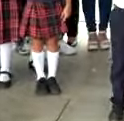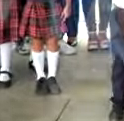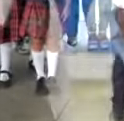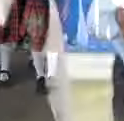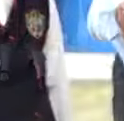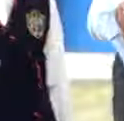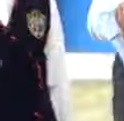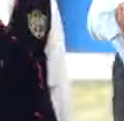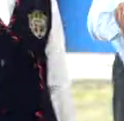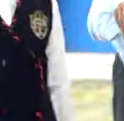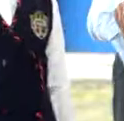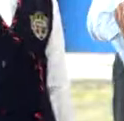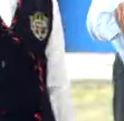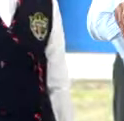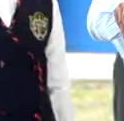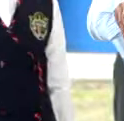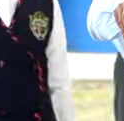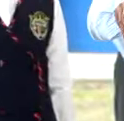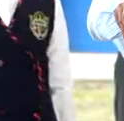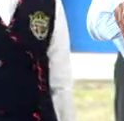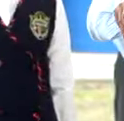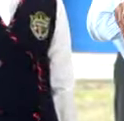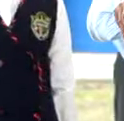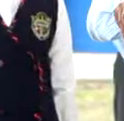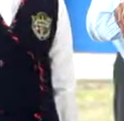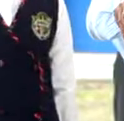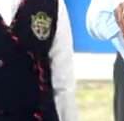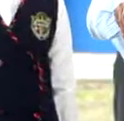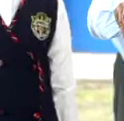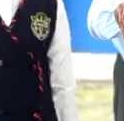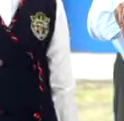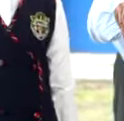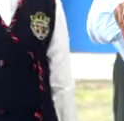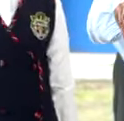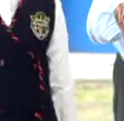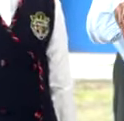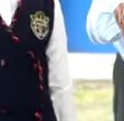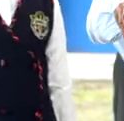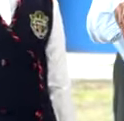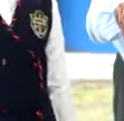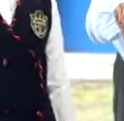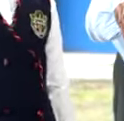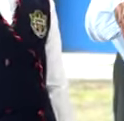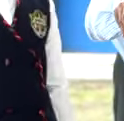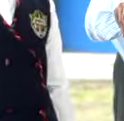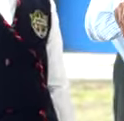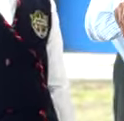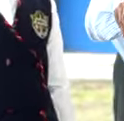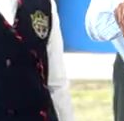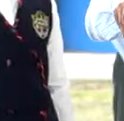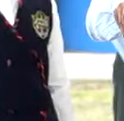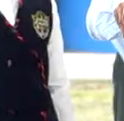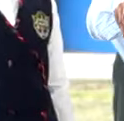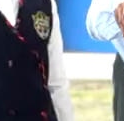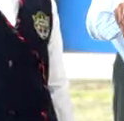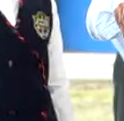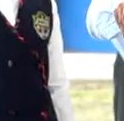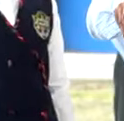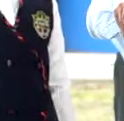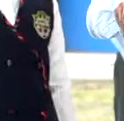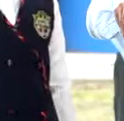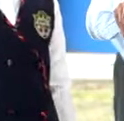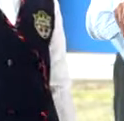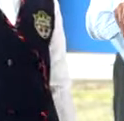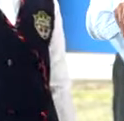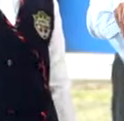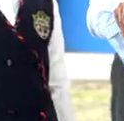viendo. Muchísimas gracias por su apoyo, y usted está con nosotros, y todos nosotros estamos con usted